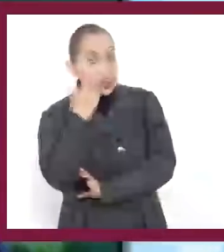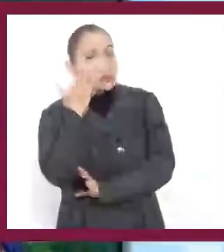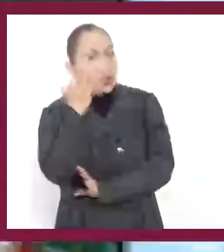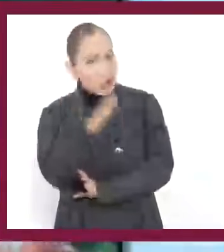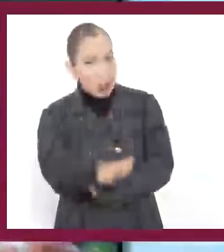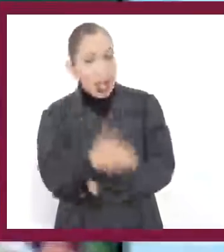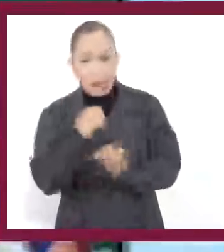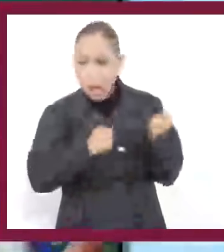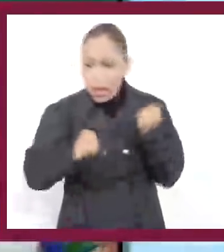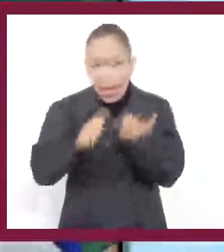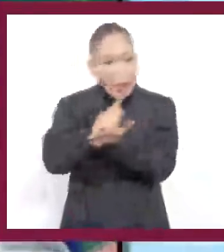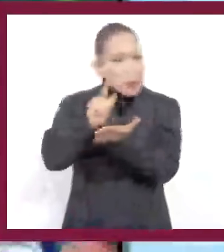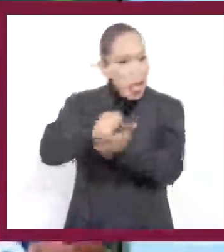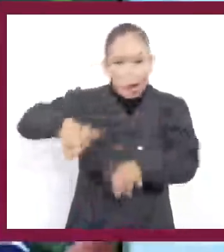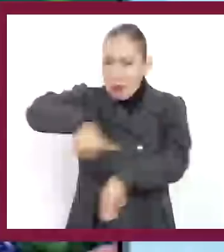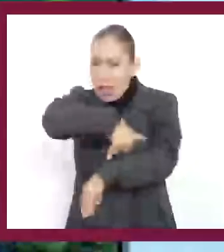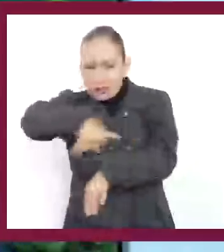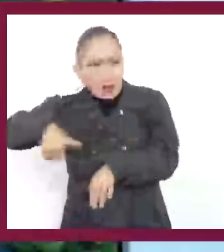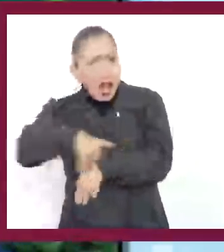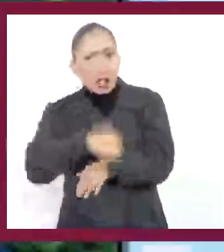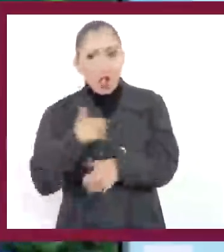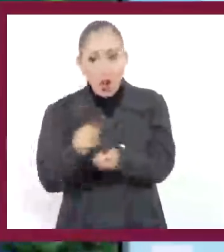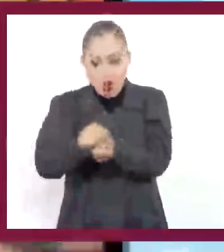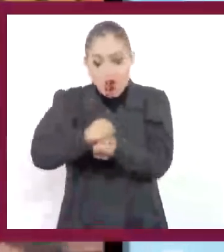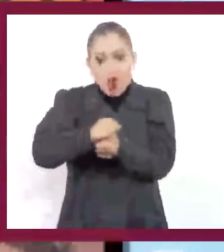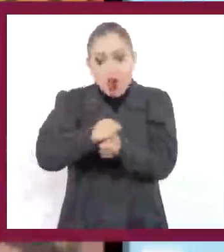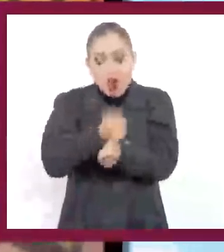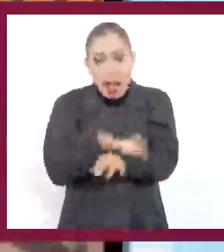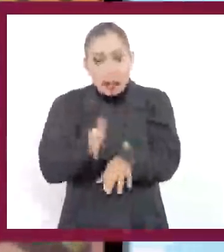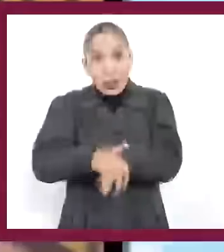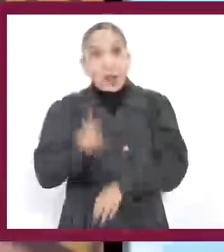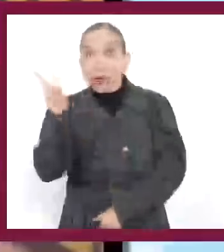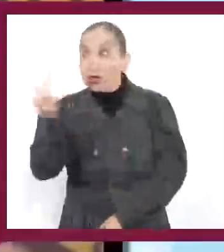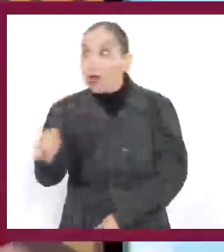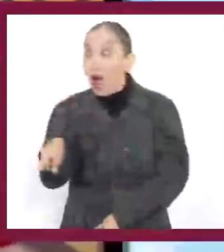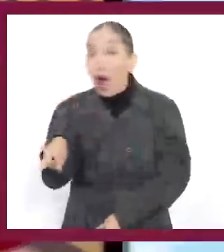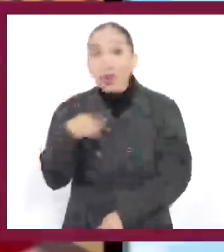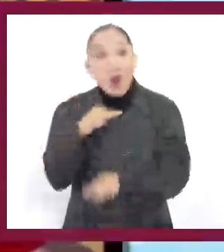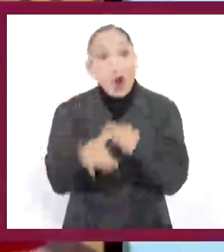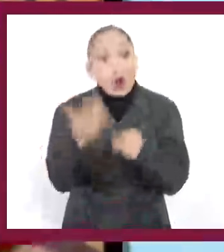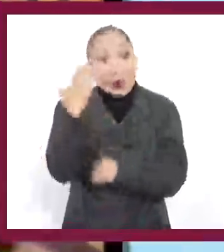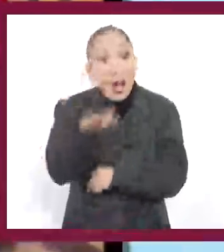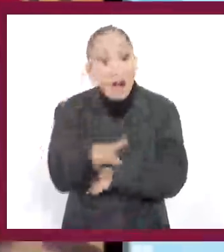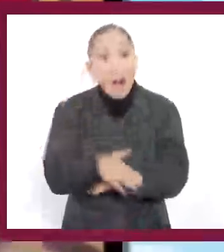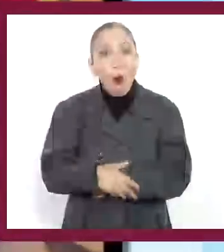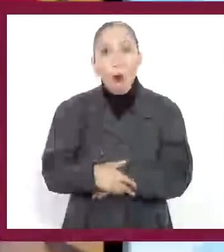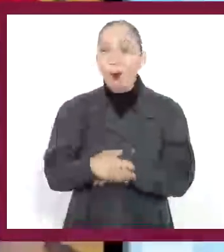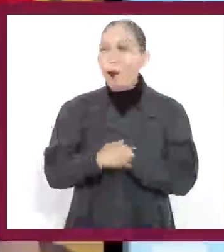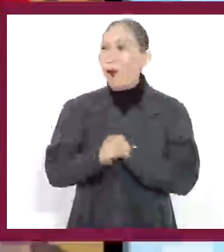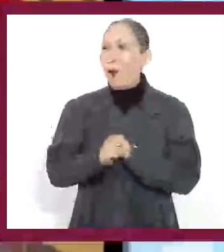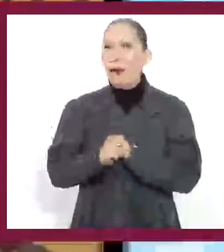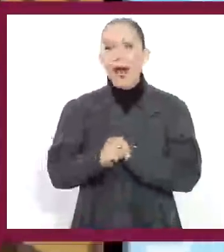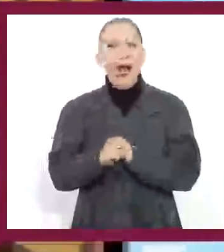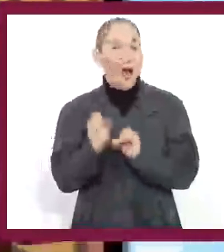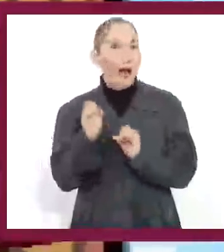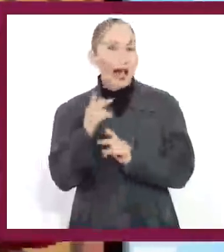sé barrer, sacudir, planchar, hasta lavo calcetines. ¿De veras? ¿De ¿Todo verdad? eso? Sí. Bueno, mira, sí eres